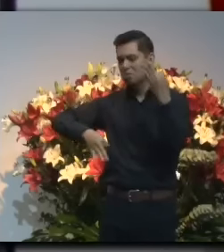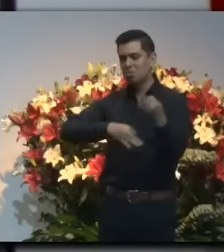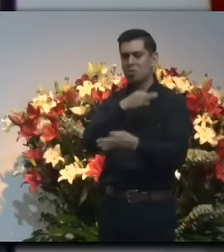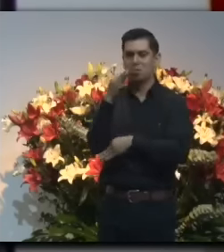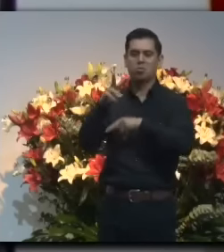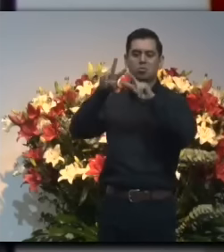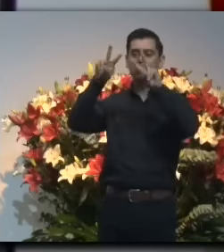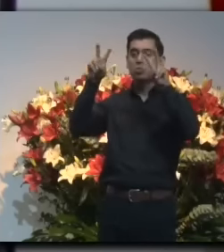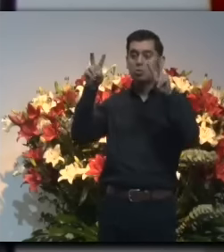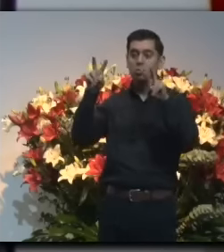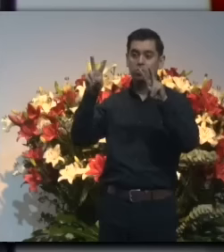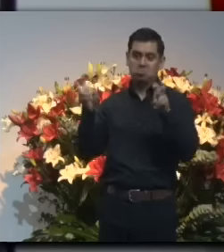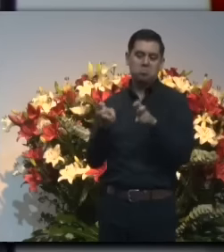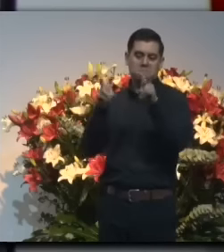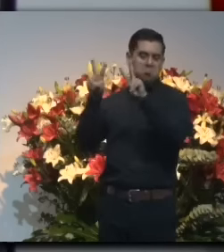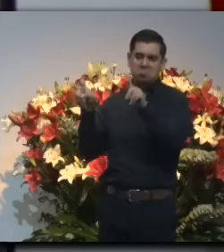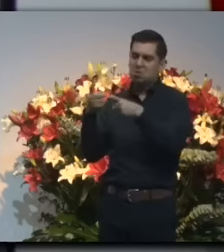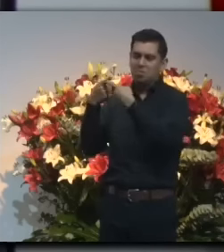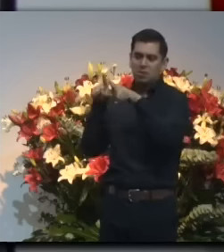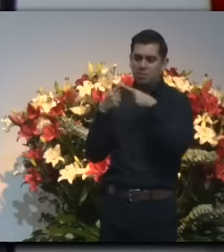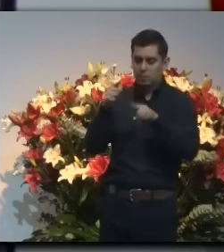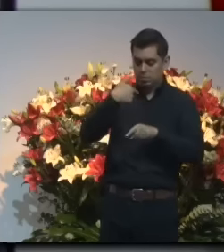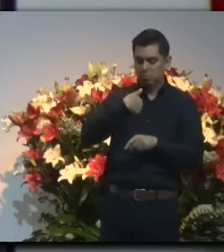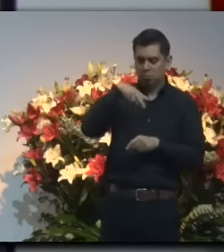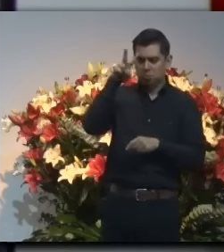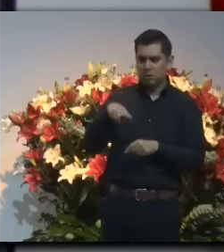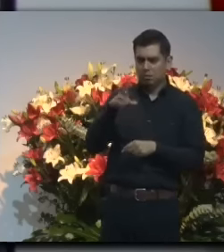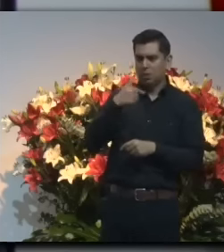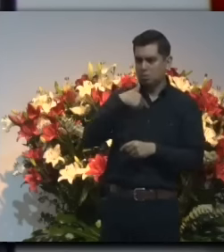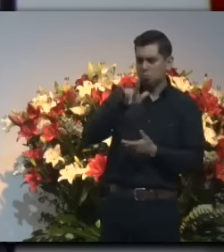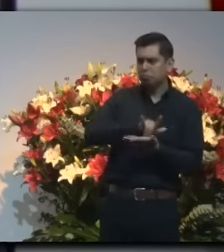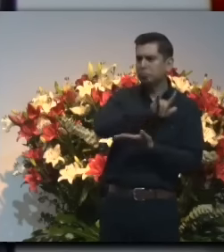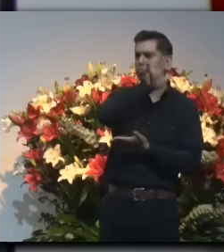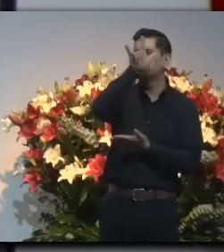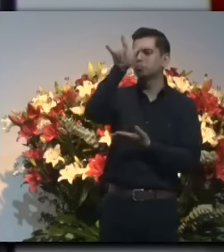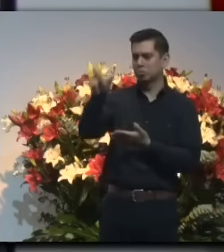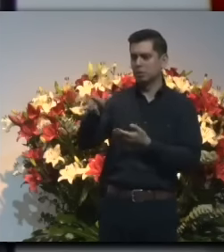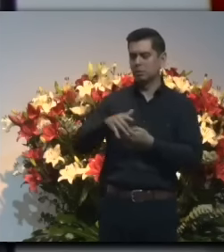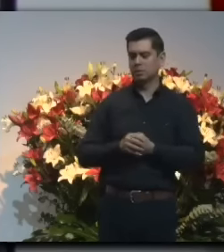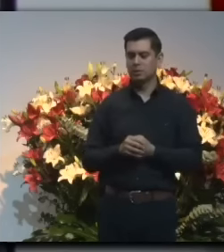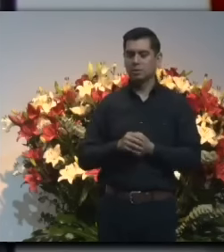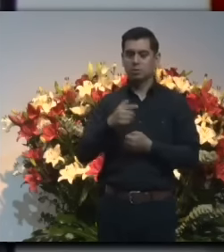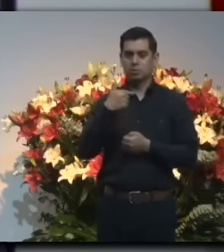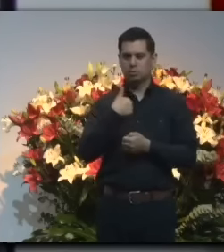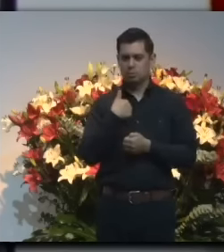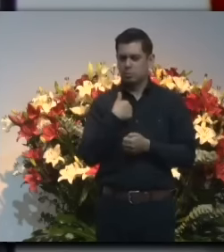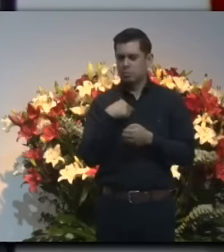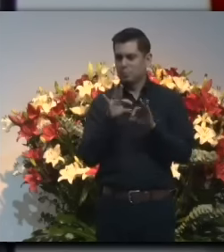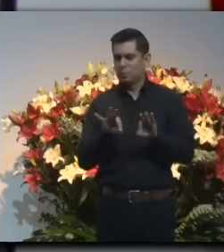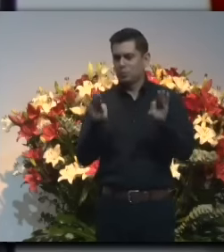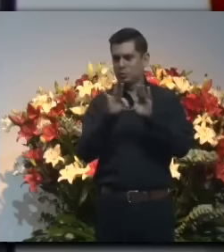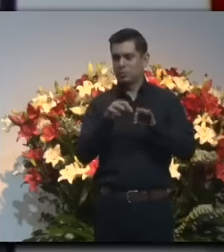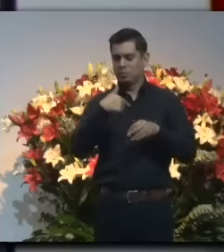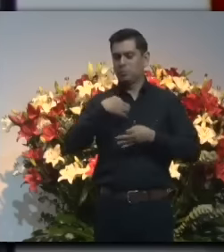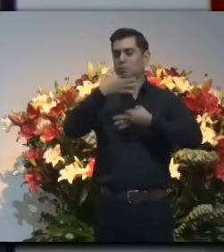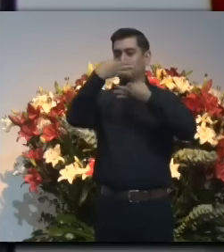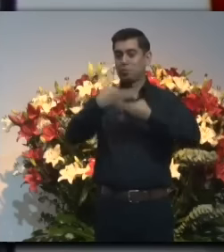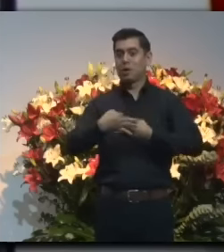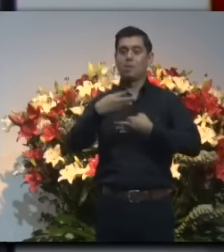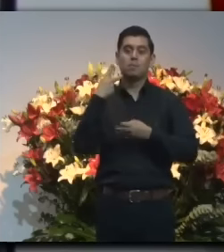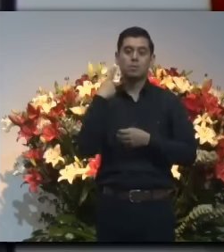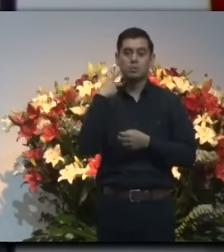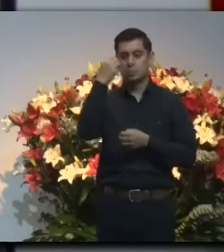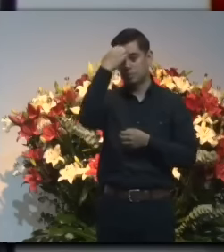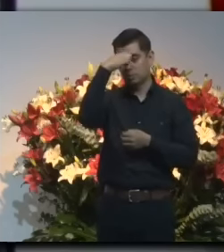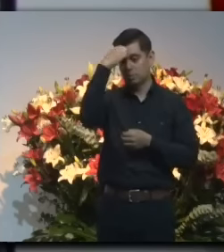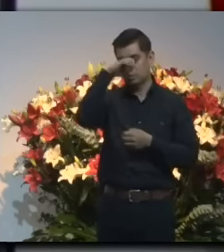al presidente estar. Y en otro sentido, yo siempre he dicho que tengo muy claro dos brújulas en política exterior o